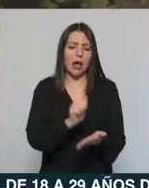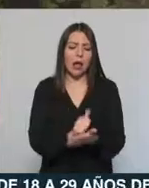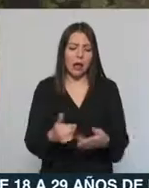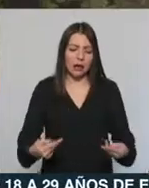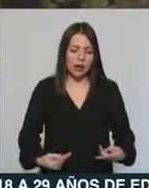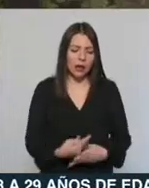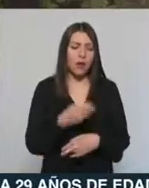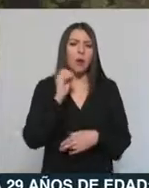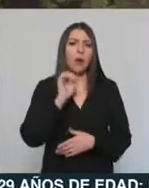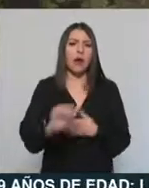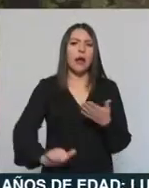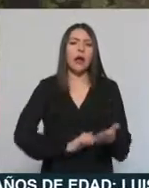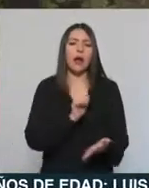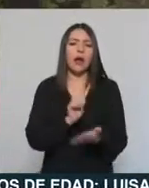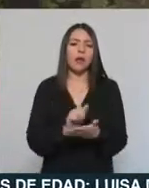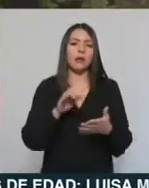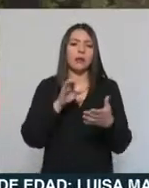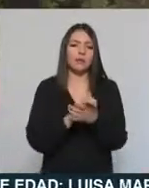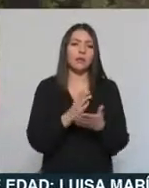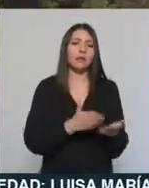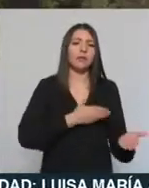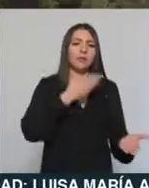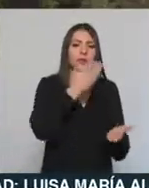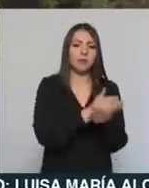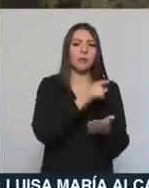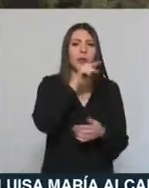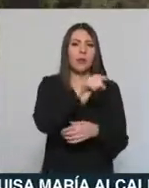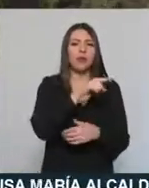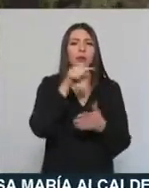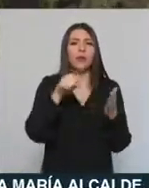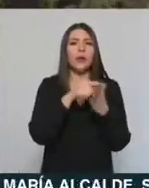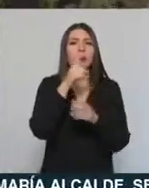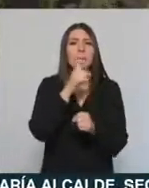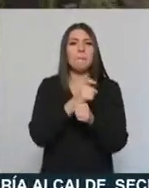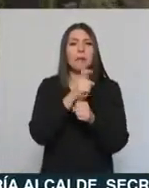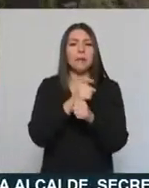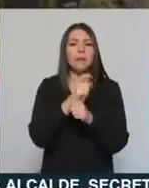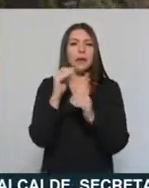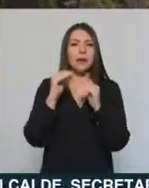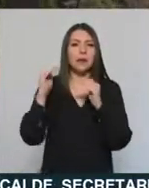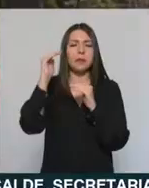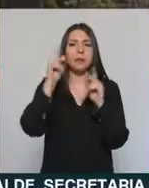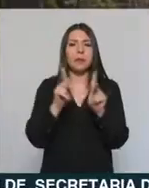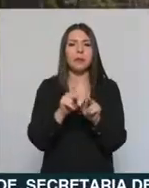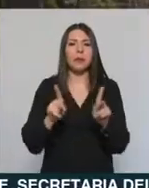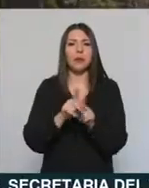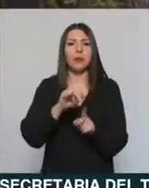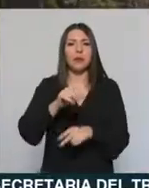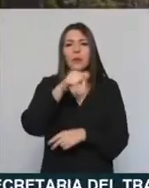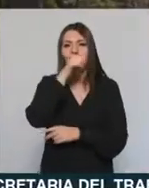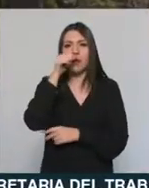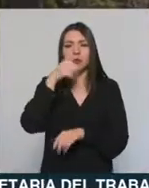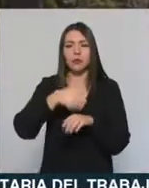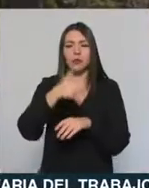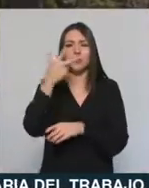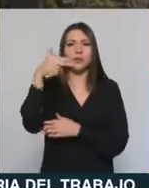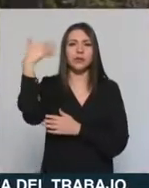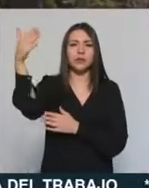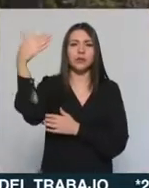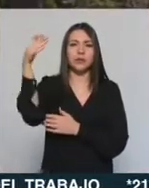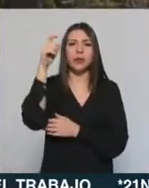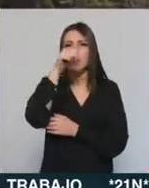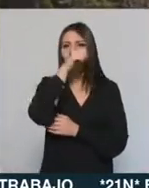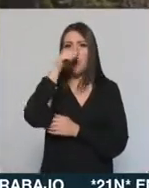acta de matrimonio, acudir al oficial de partes que está en el primer piso de Plaza Juárez número 8, en la Colonia Centro, frente al hemiciclo